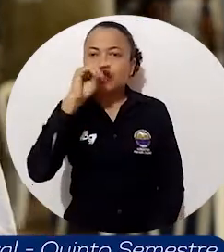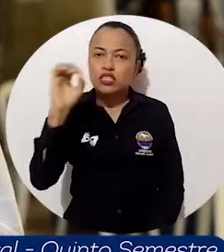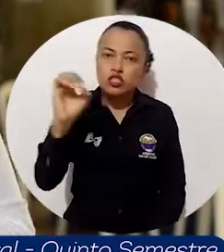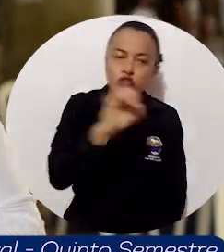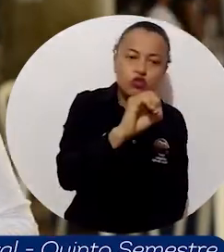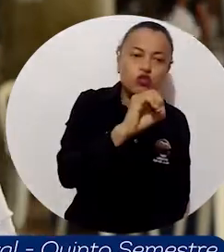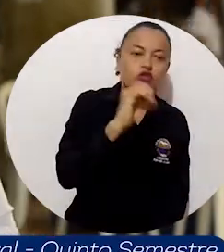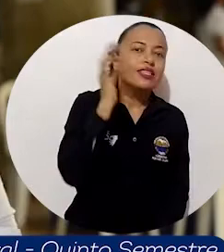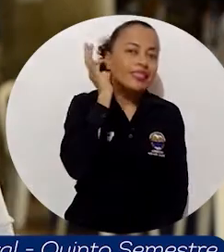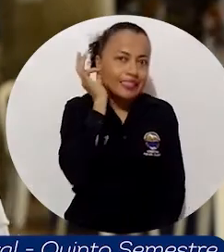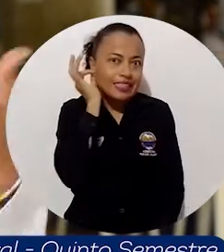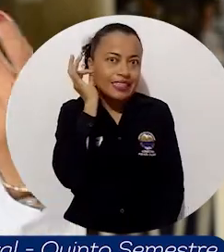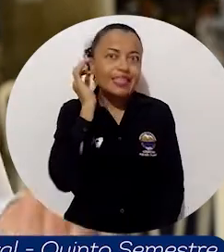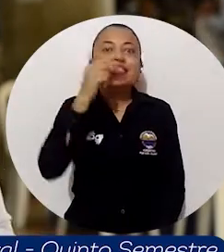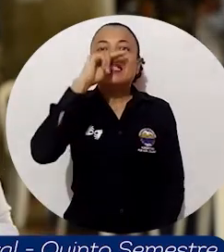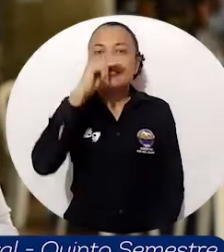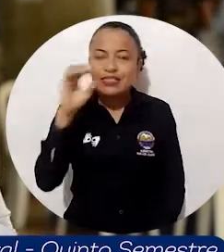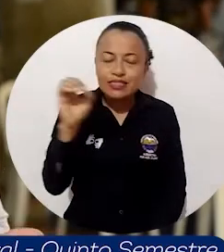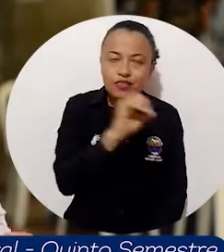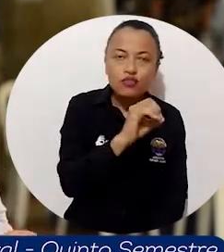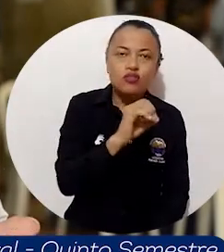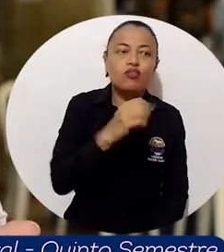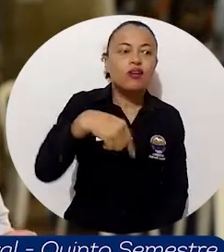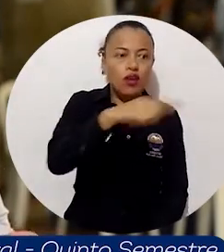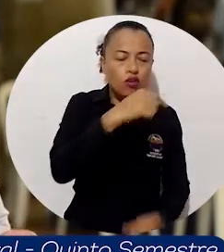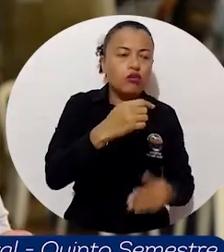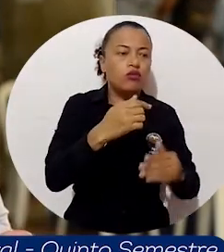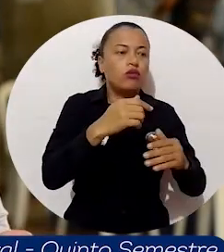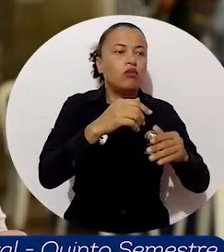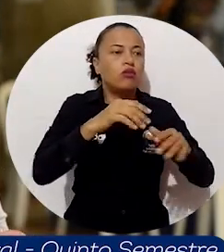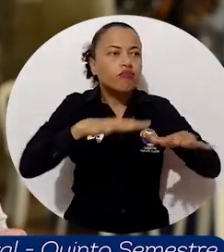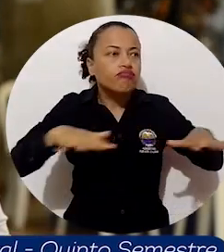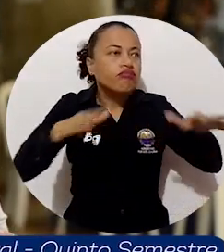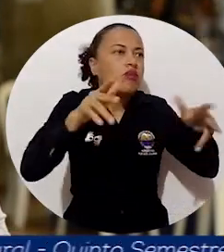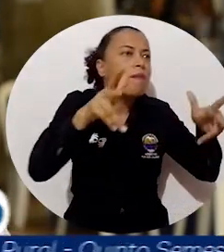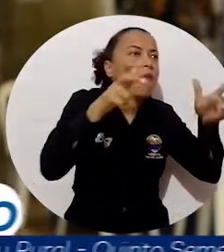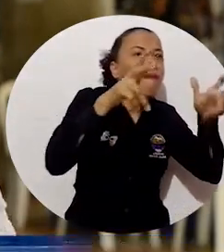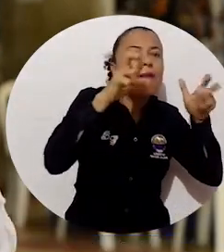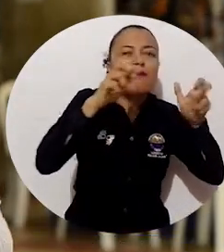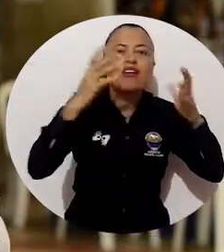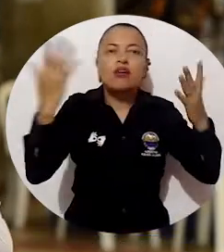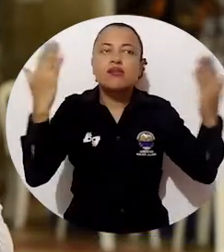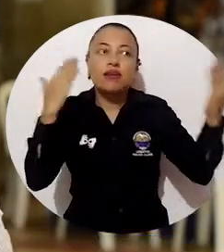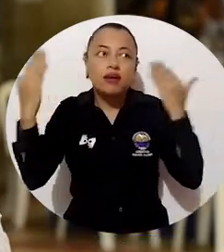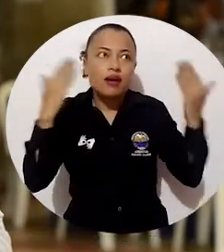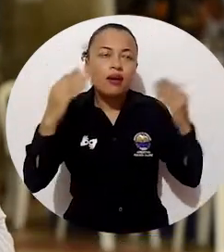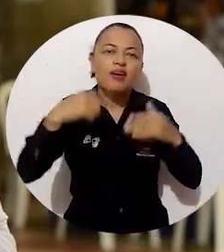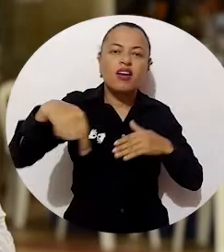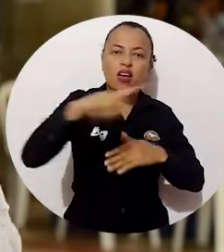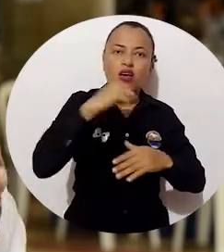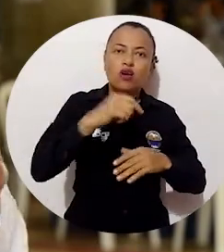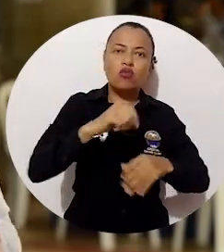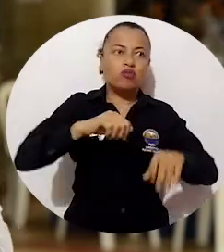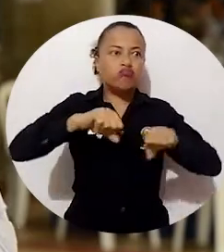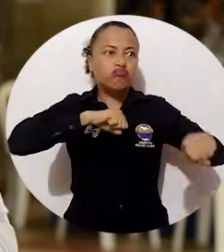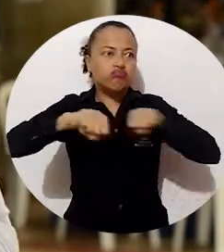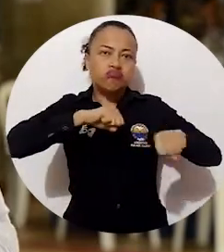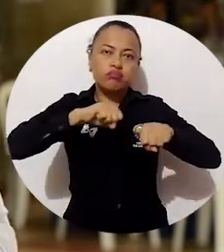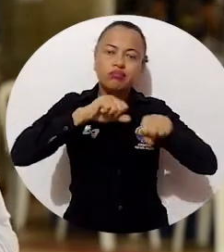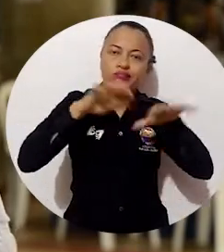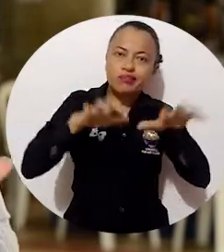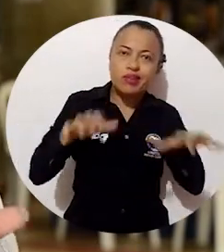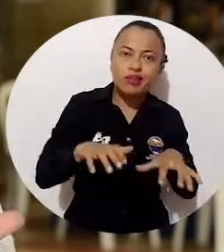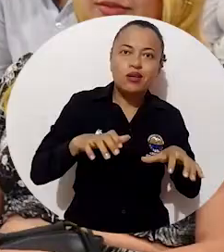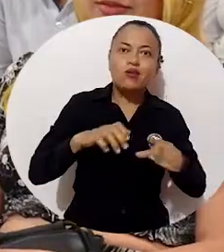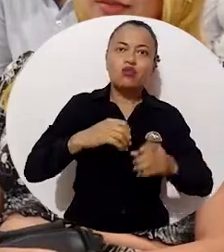y niñas que comienzan su formación en área rural, para que sean agentes activos y sean mujeres empoderadas en